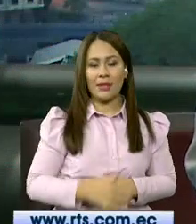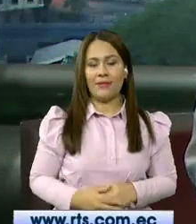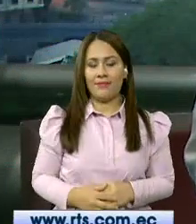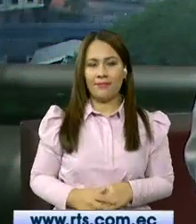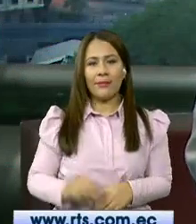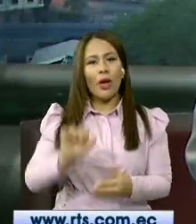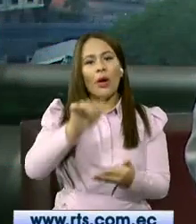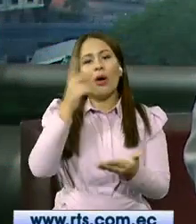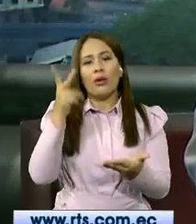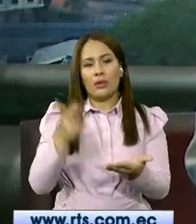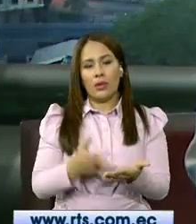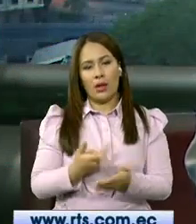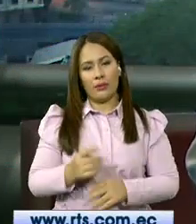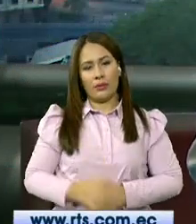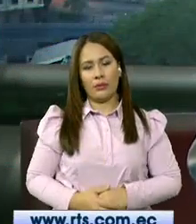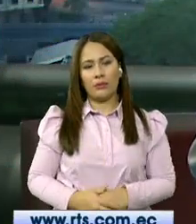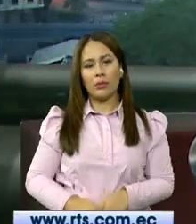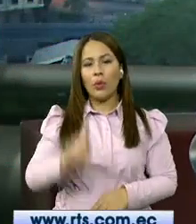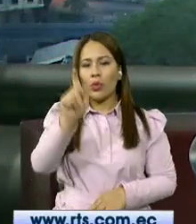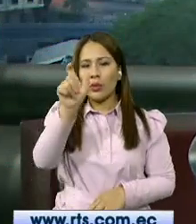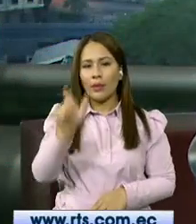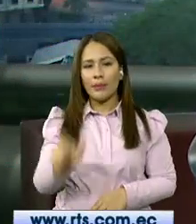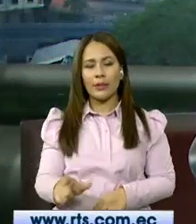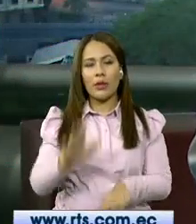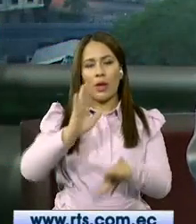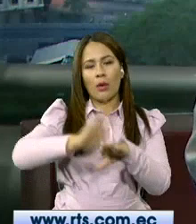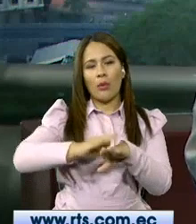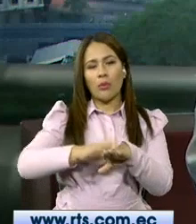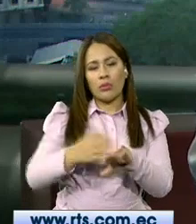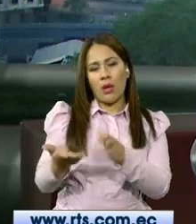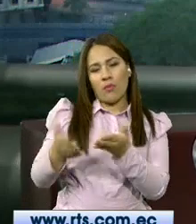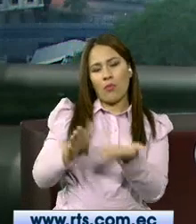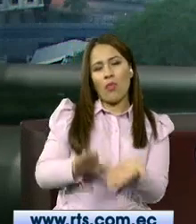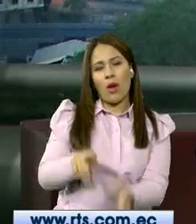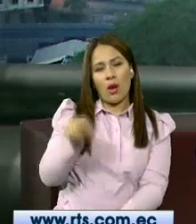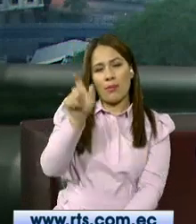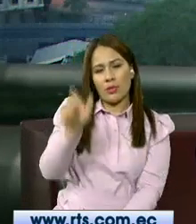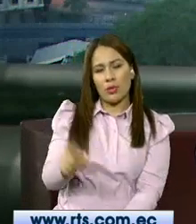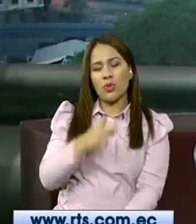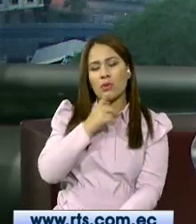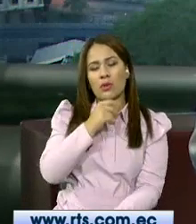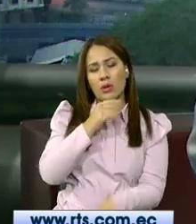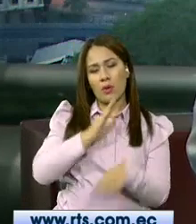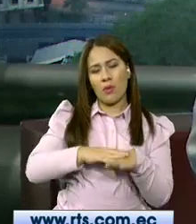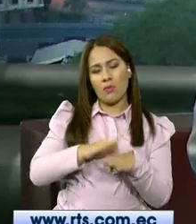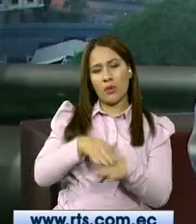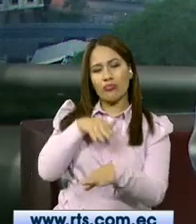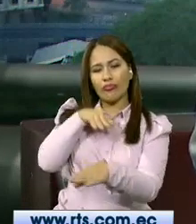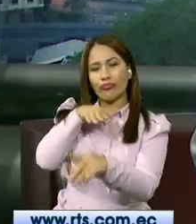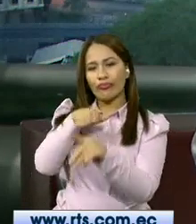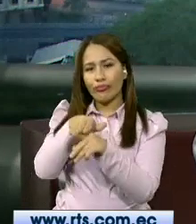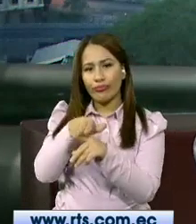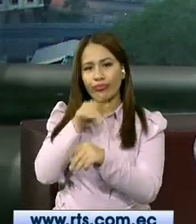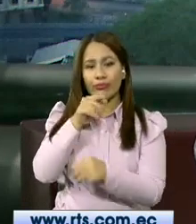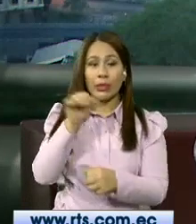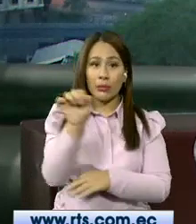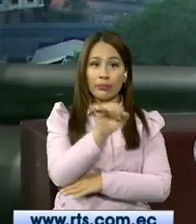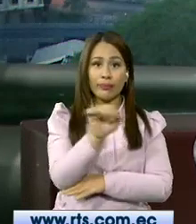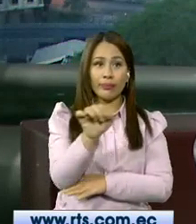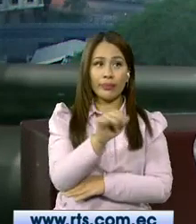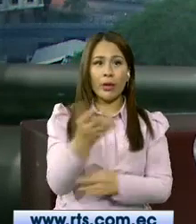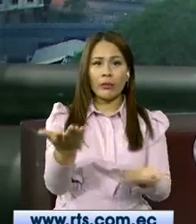Nuevamente, una víctima de la imprudencia de los señores que conducen los vehículos del